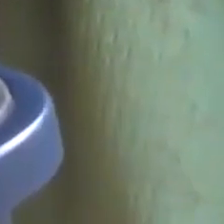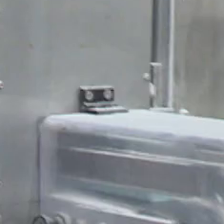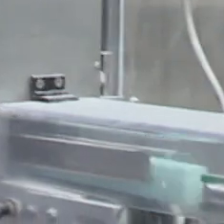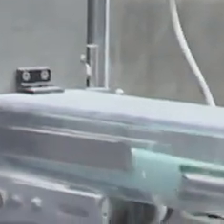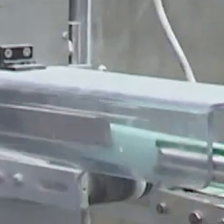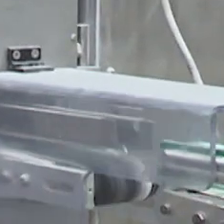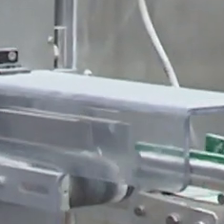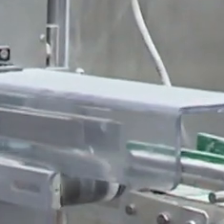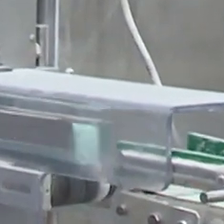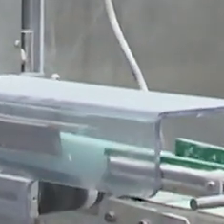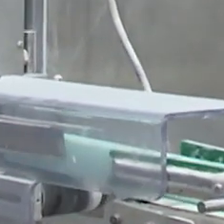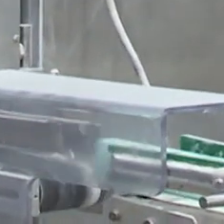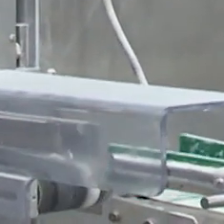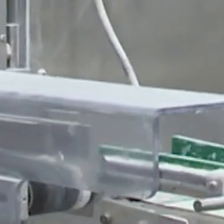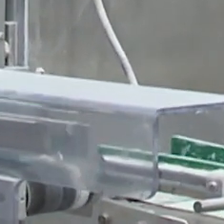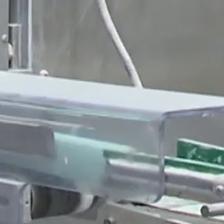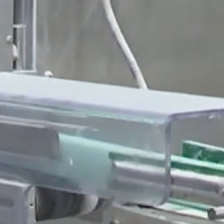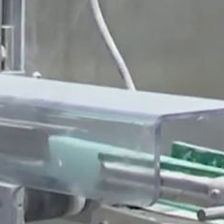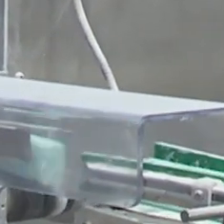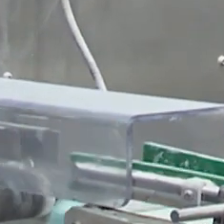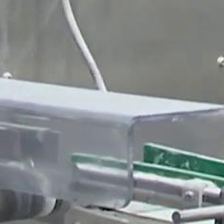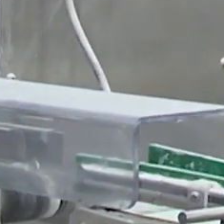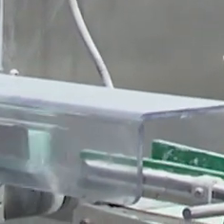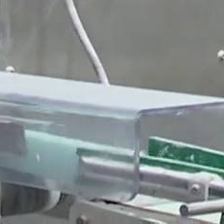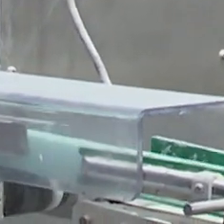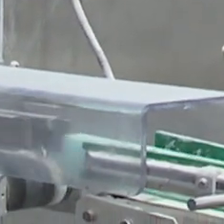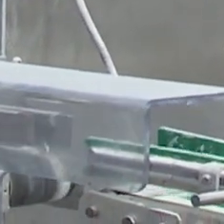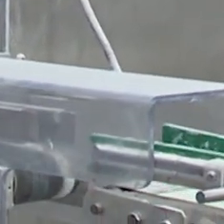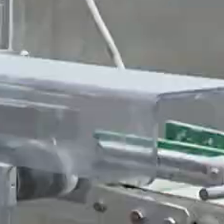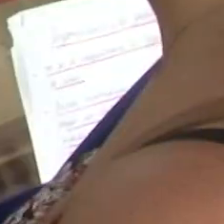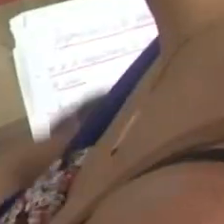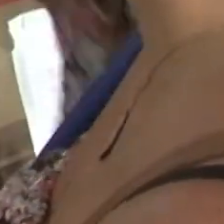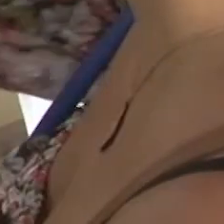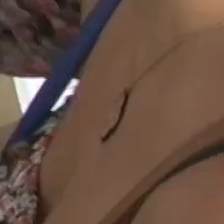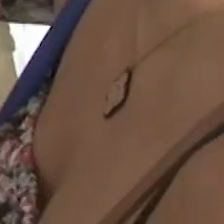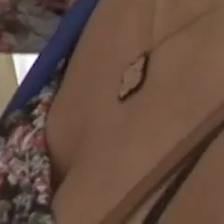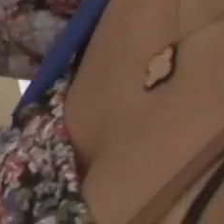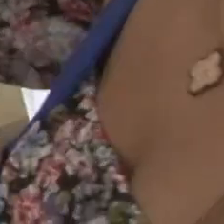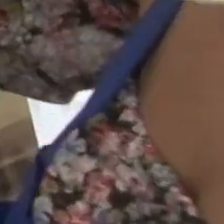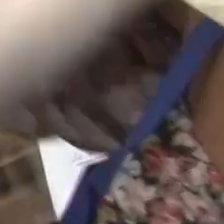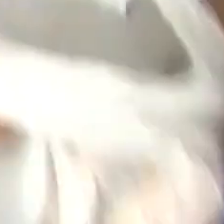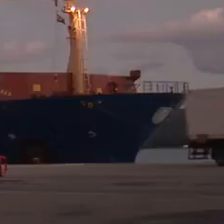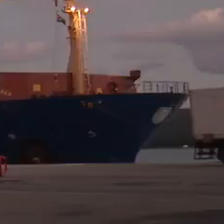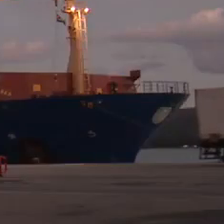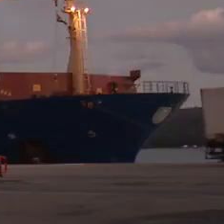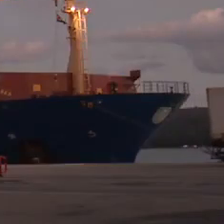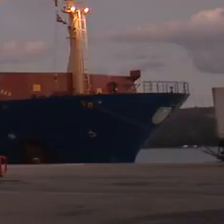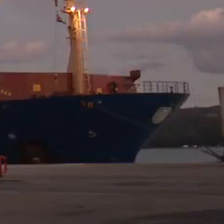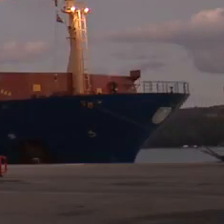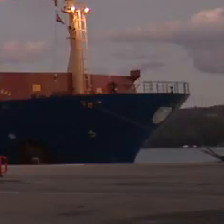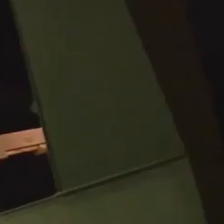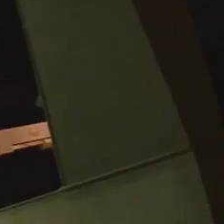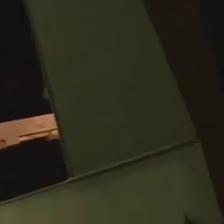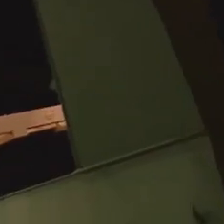ellos la salud, el turismo, las cuestiones laborales y tributarias, el comercio exterior e interior, el